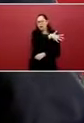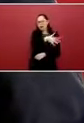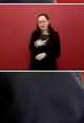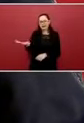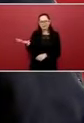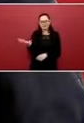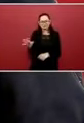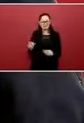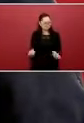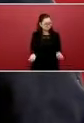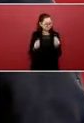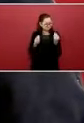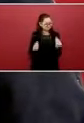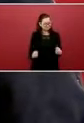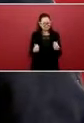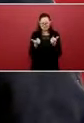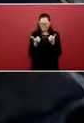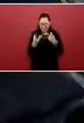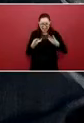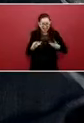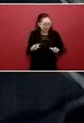paga muchísimo dinero,